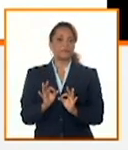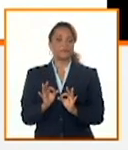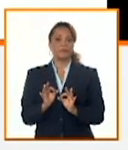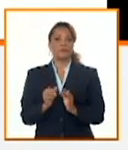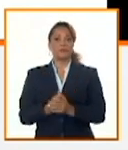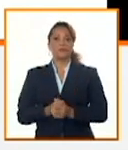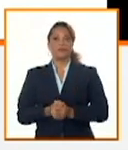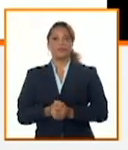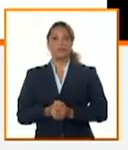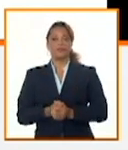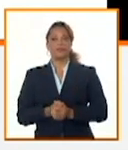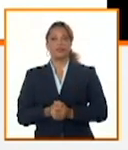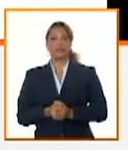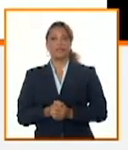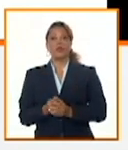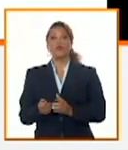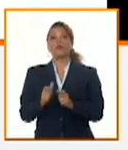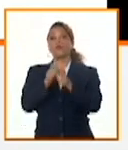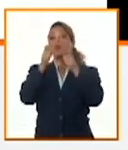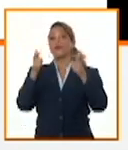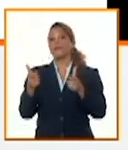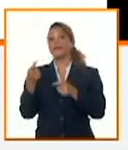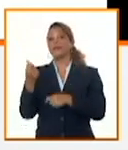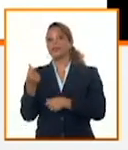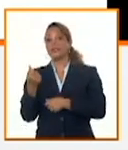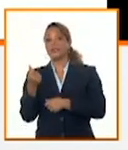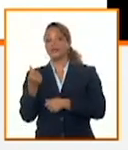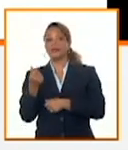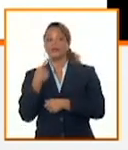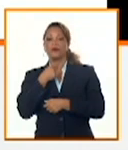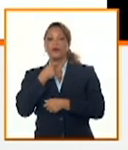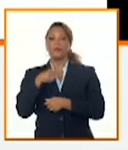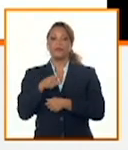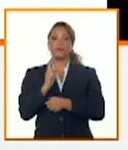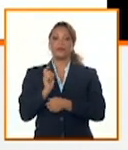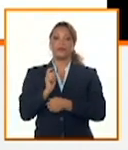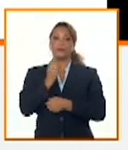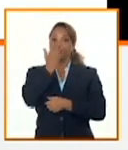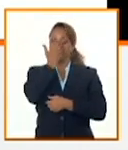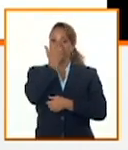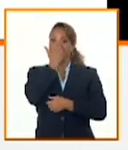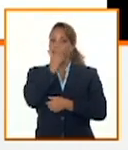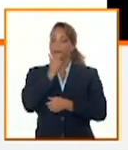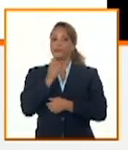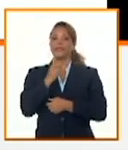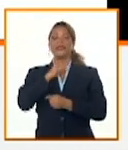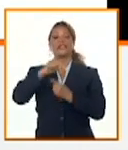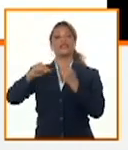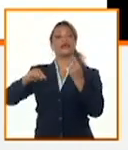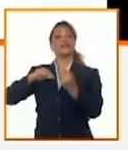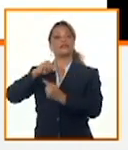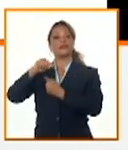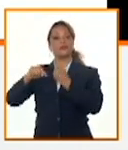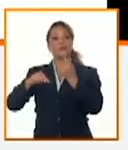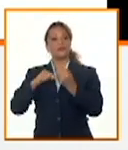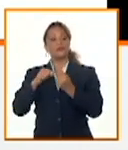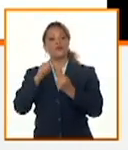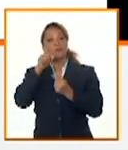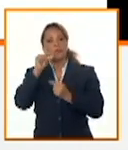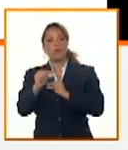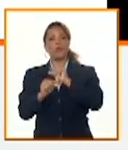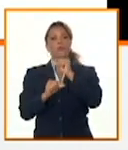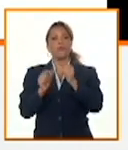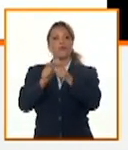una inyección monetaria dirigida a a que estuviera en la circulación ha pasado que ha crecido